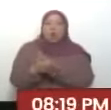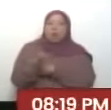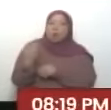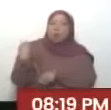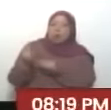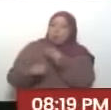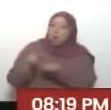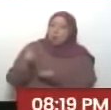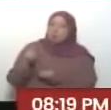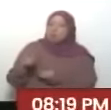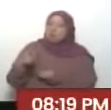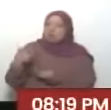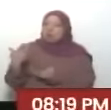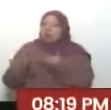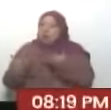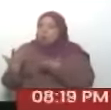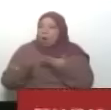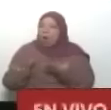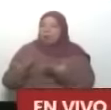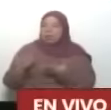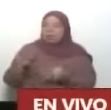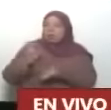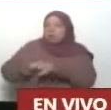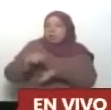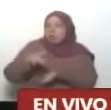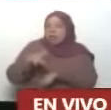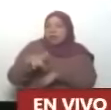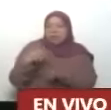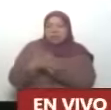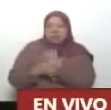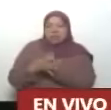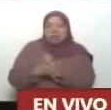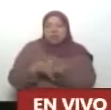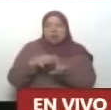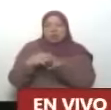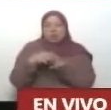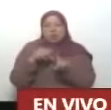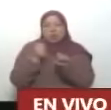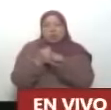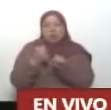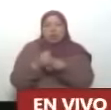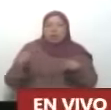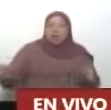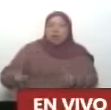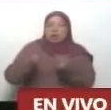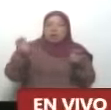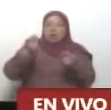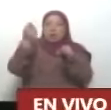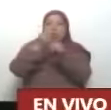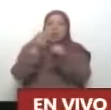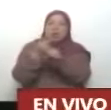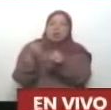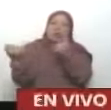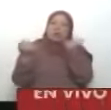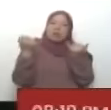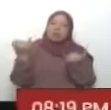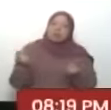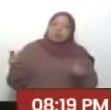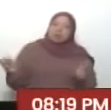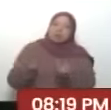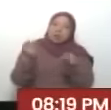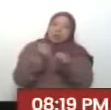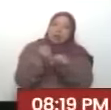¿Cuándo ocurrió? ¿Cómo ocurrió? ¿Por qué fue? Así que es una campaña inédita. Fue una